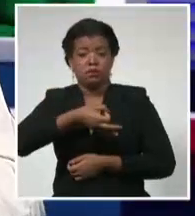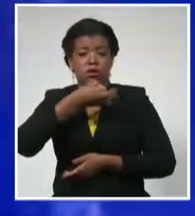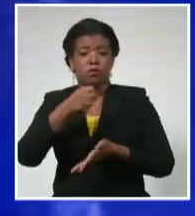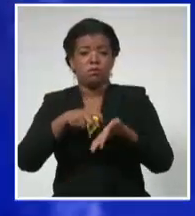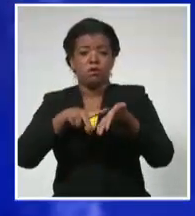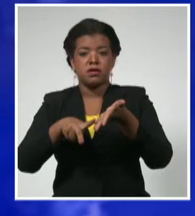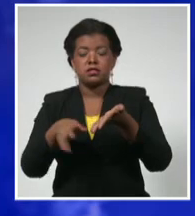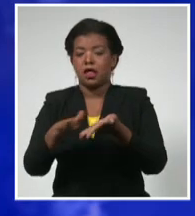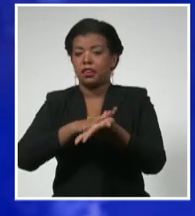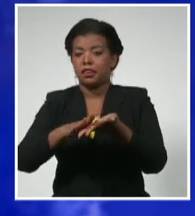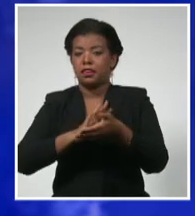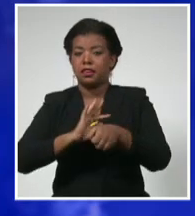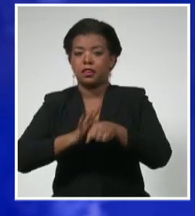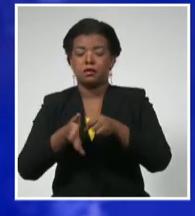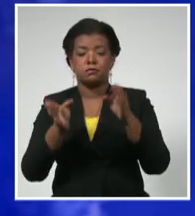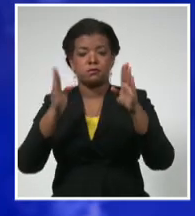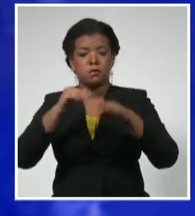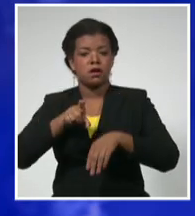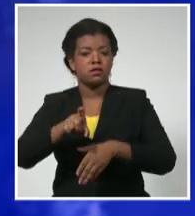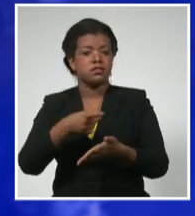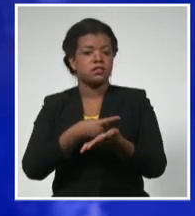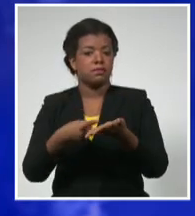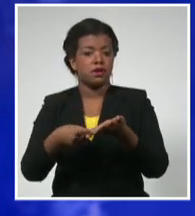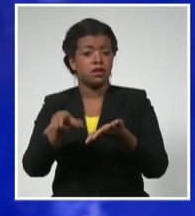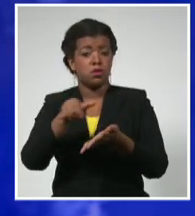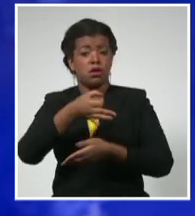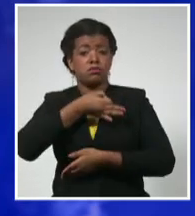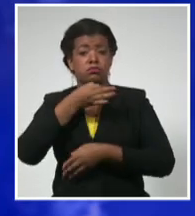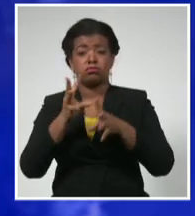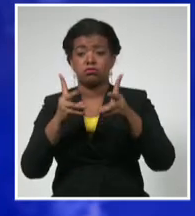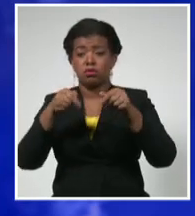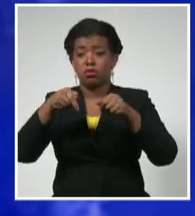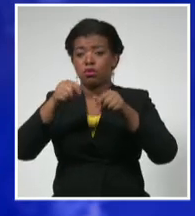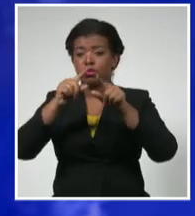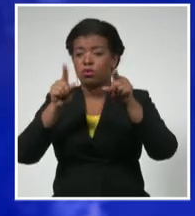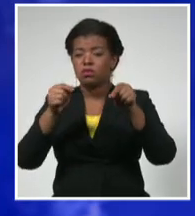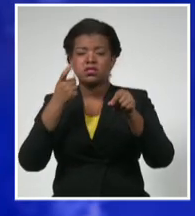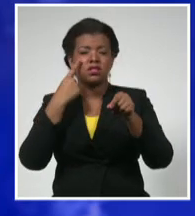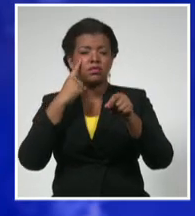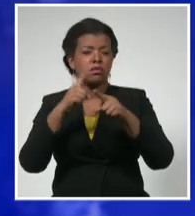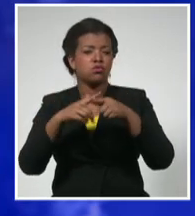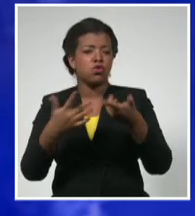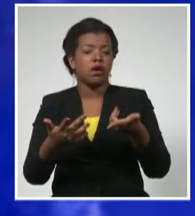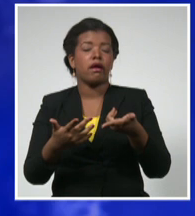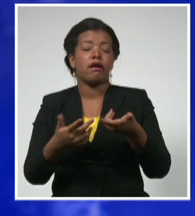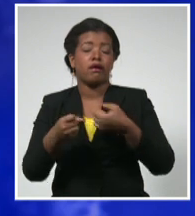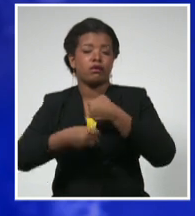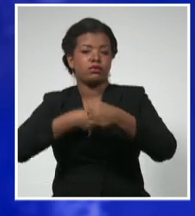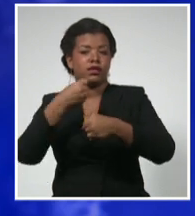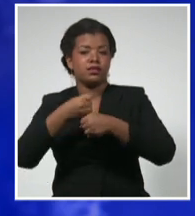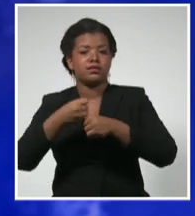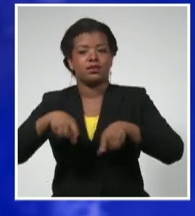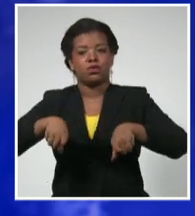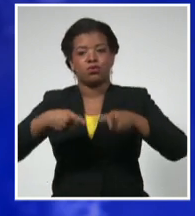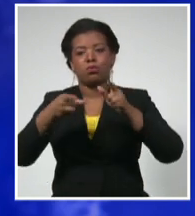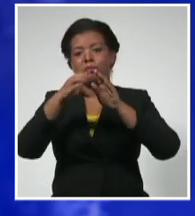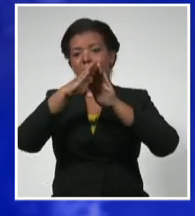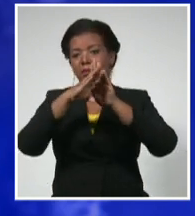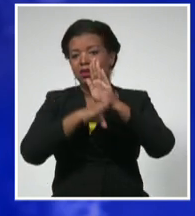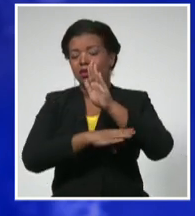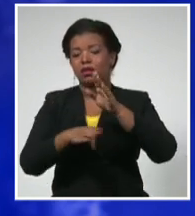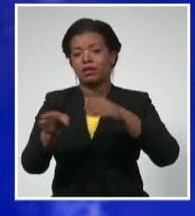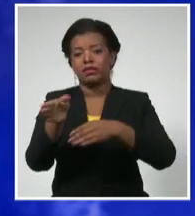semanas. Enfatizó en que los resultados que hoy muestra el país se deben en gran medida a la utilización de los protocolos aplicados y